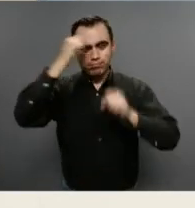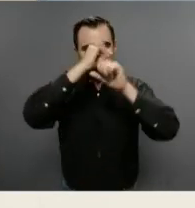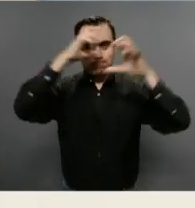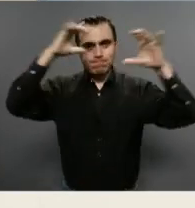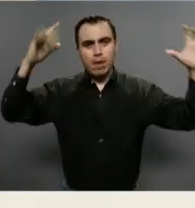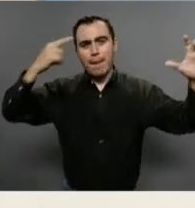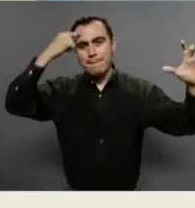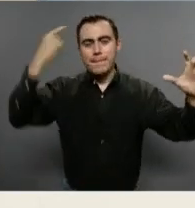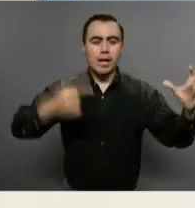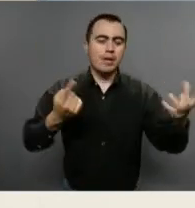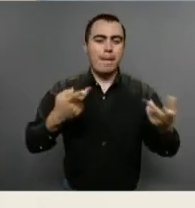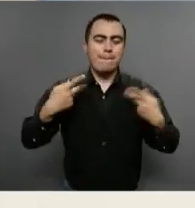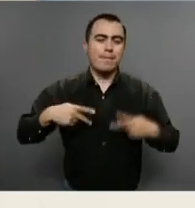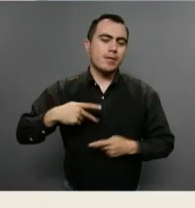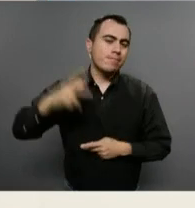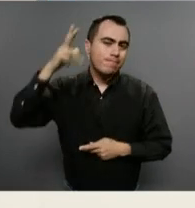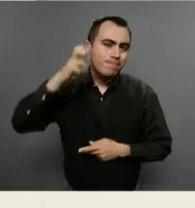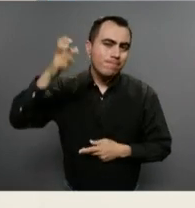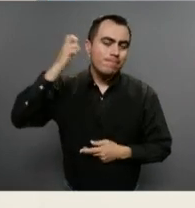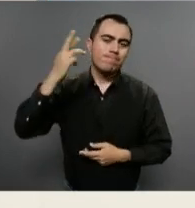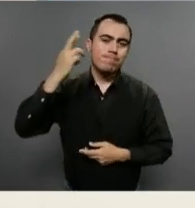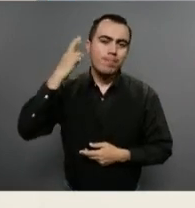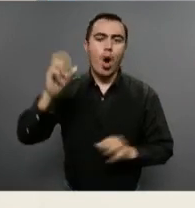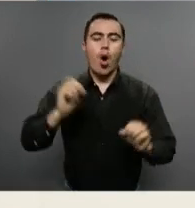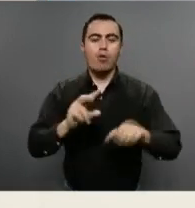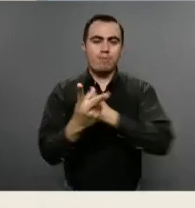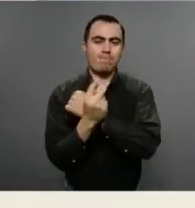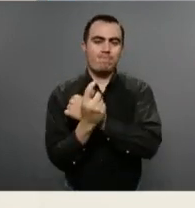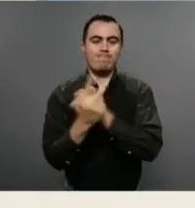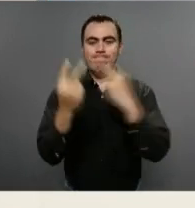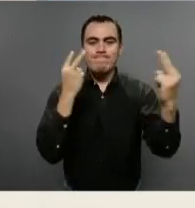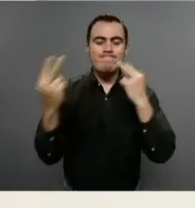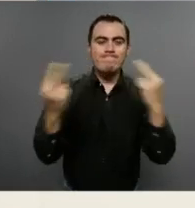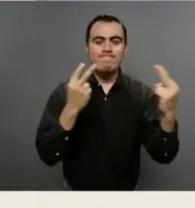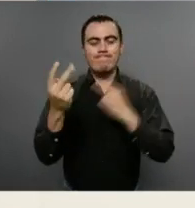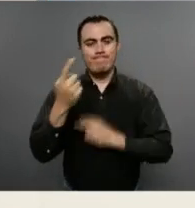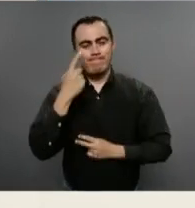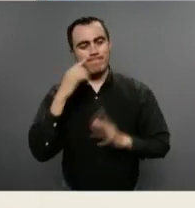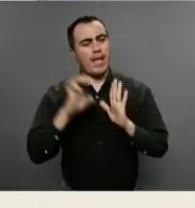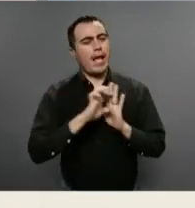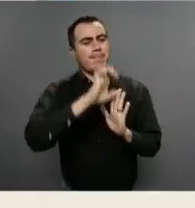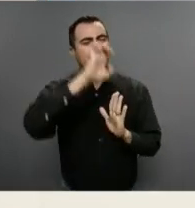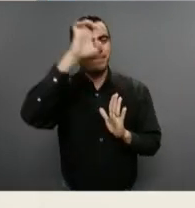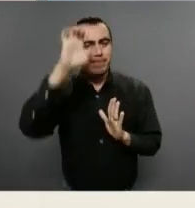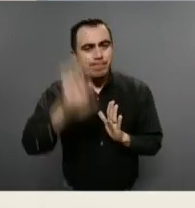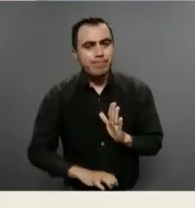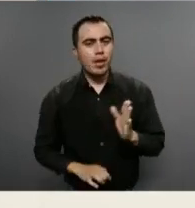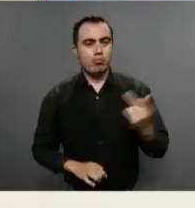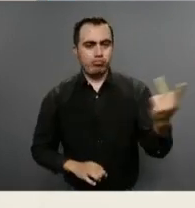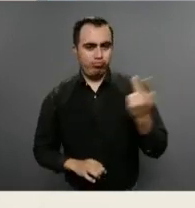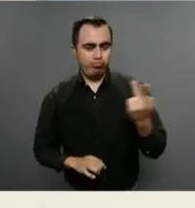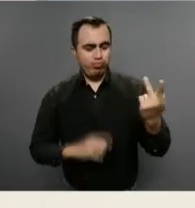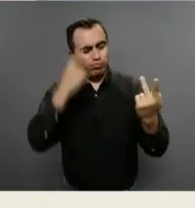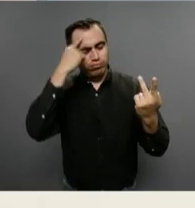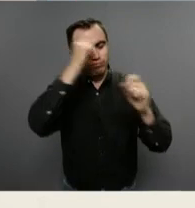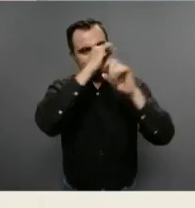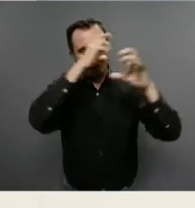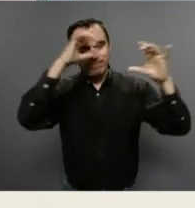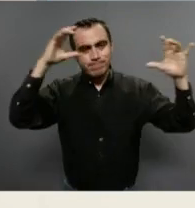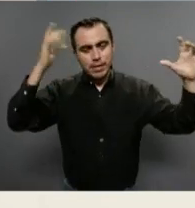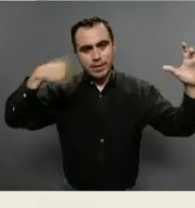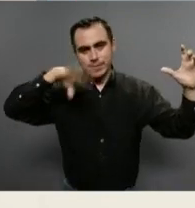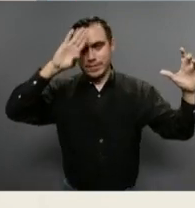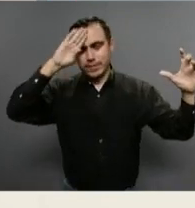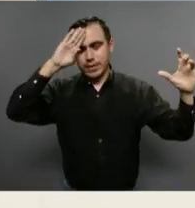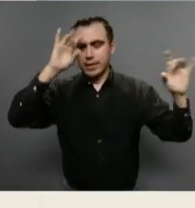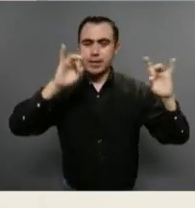televisión, en lo que se puede hacer en una circunstancia como esta. Imagina conmigo que estás en una reunión de negociación